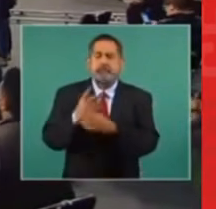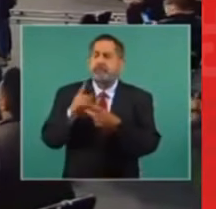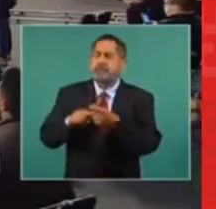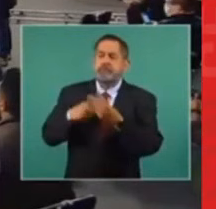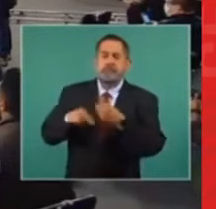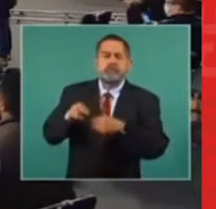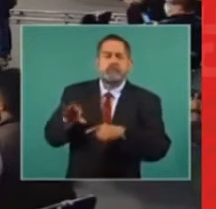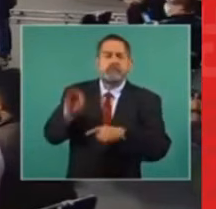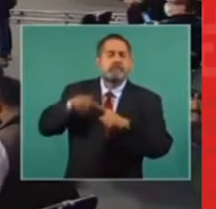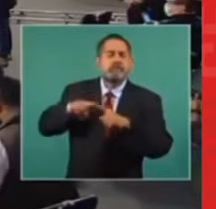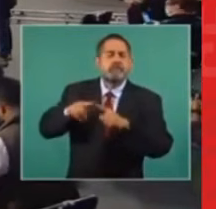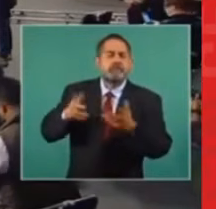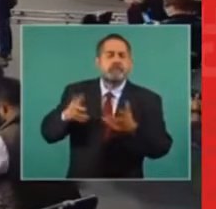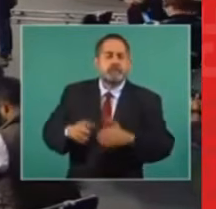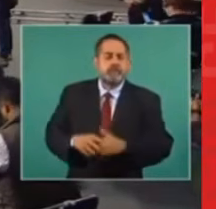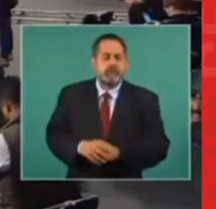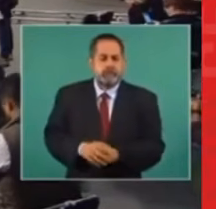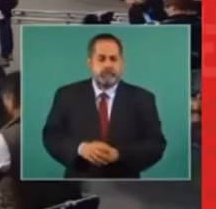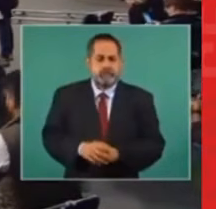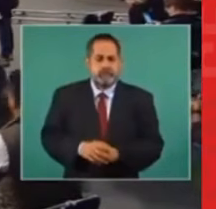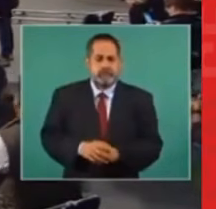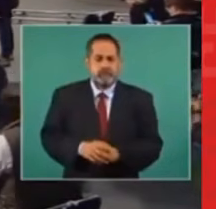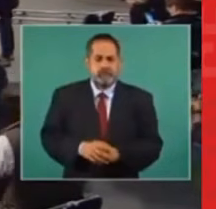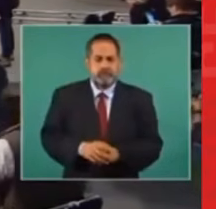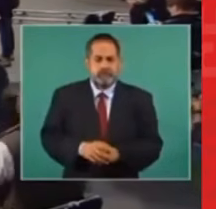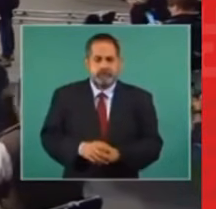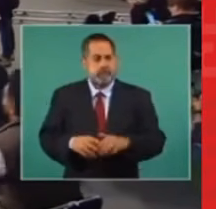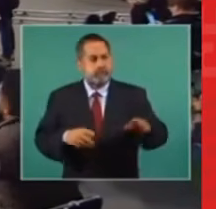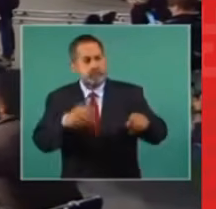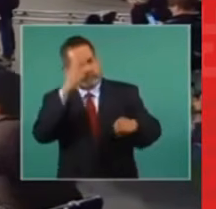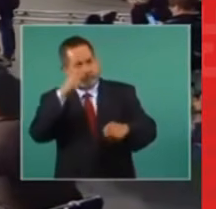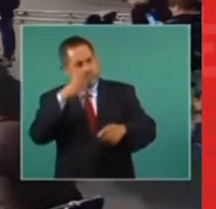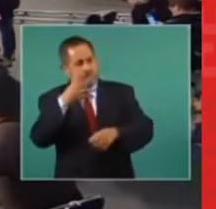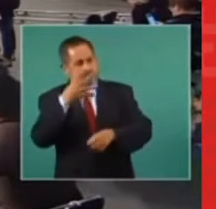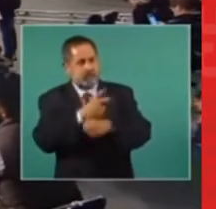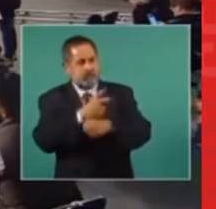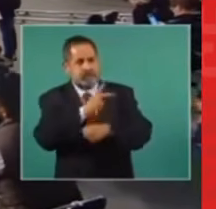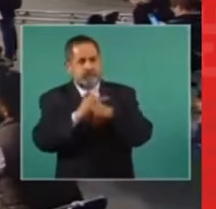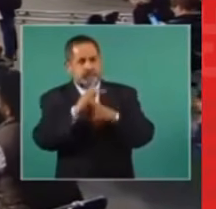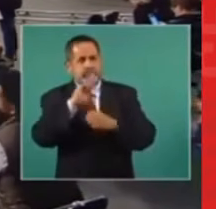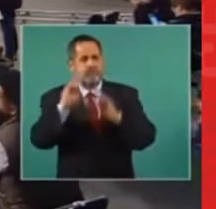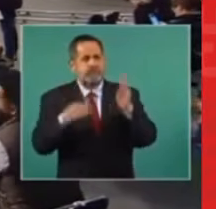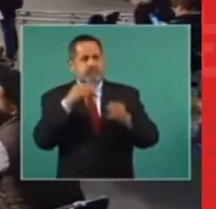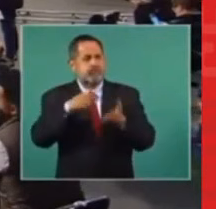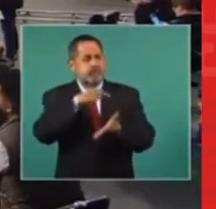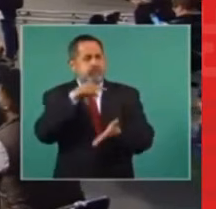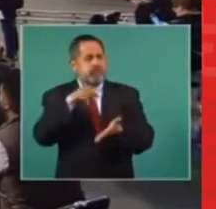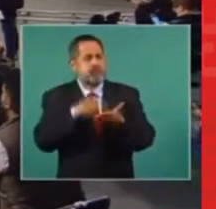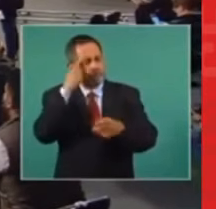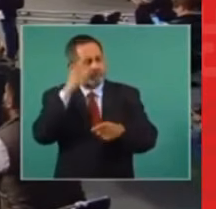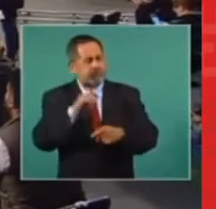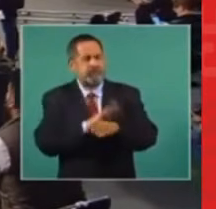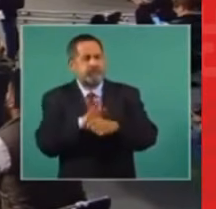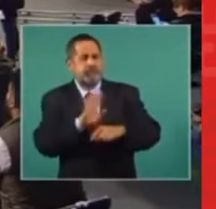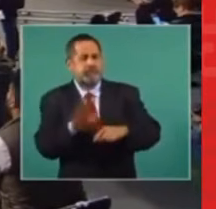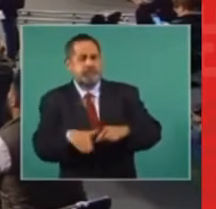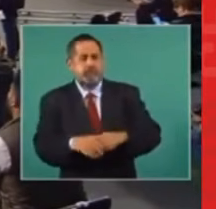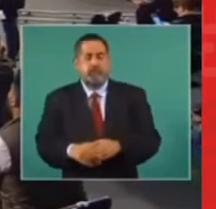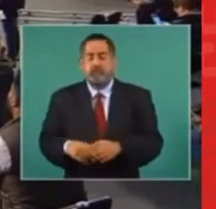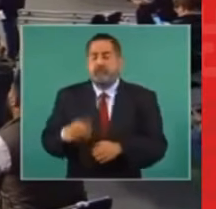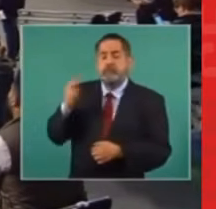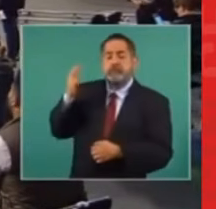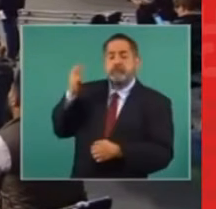hoy dieron cuenta nuevamente de todo un circo, ¿no? Que se monta con fines totalmente ajenos a los del periodismo y